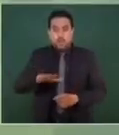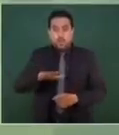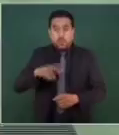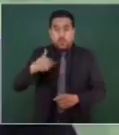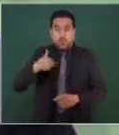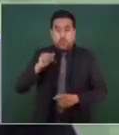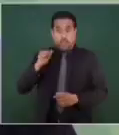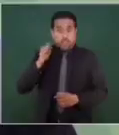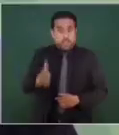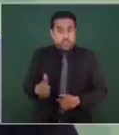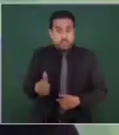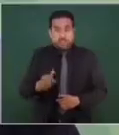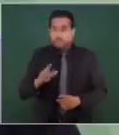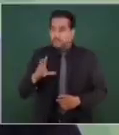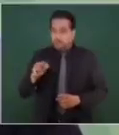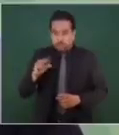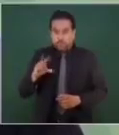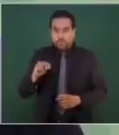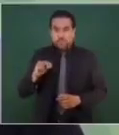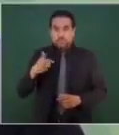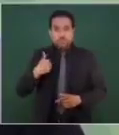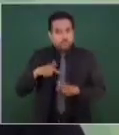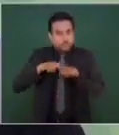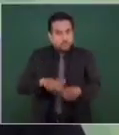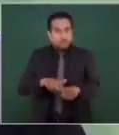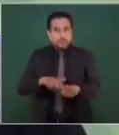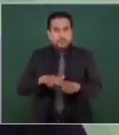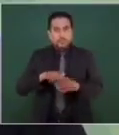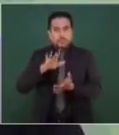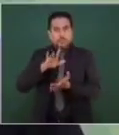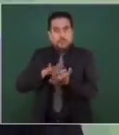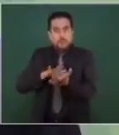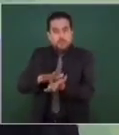solos, que vamos a seguir nosotros